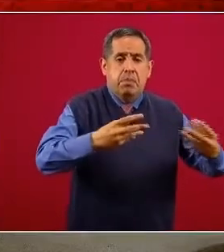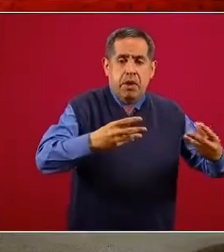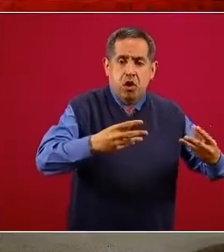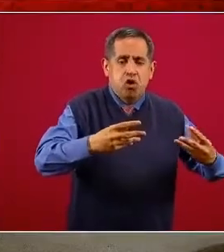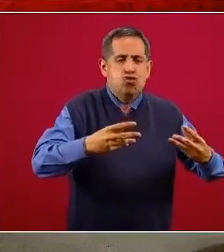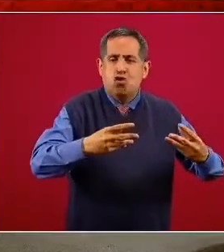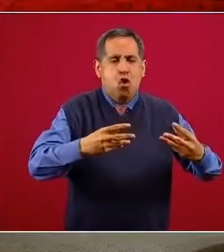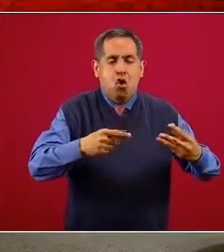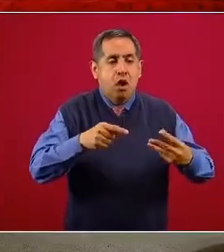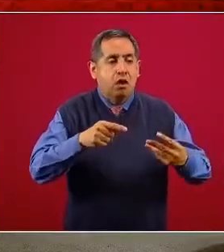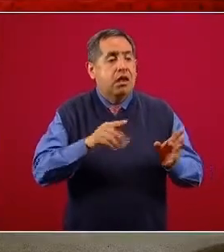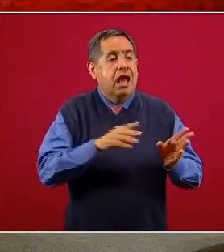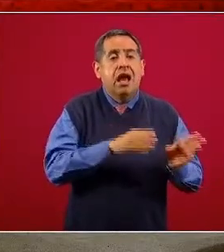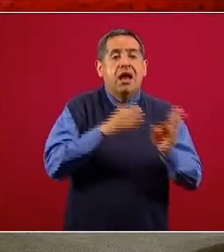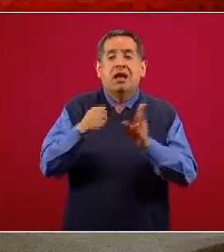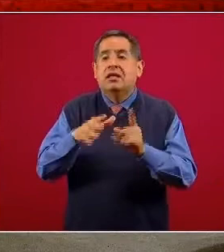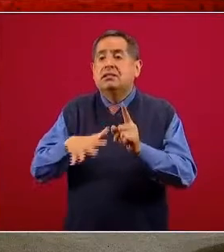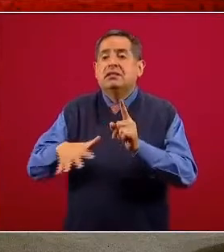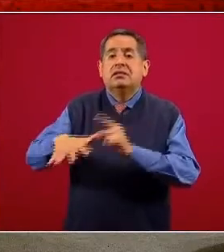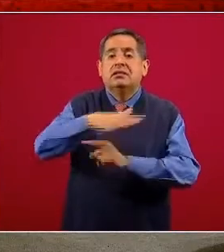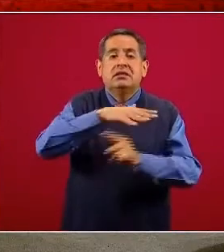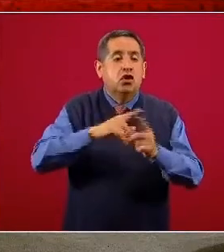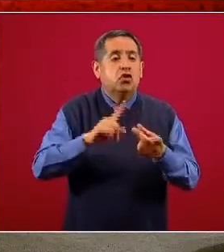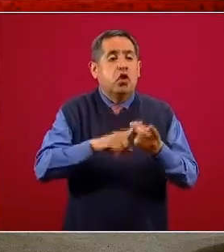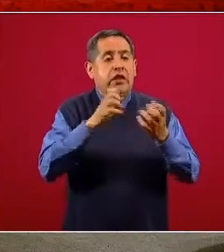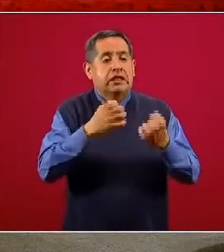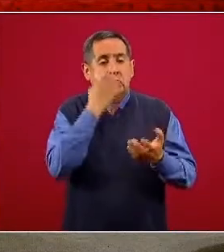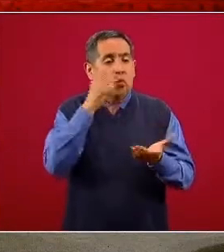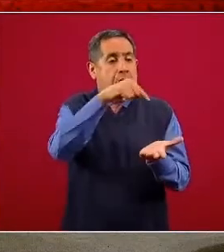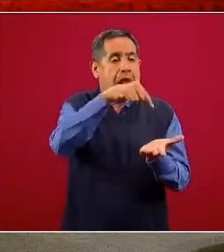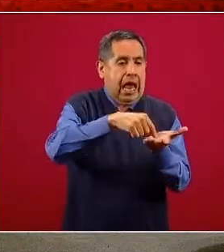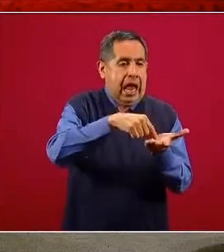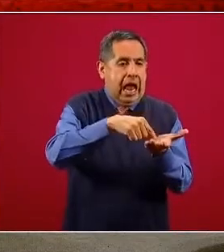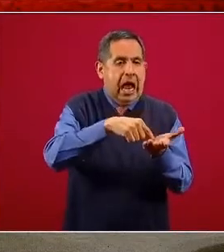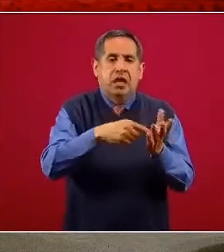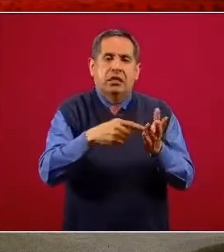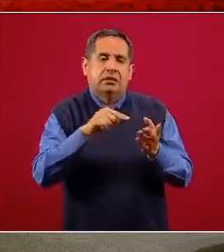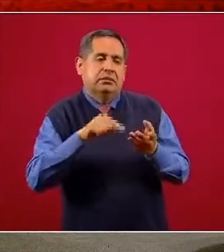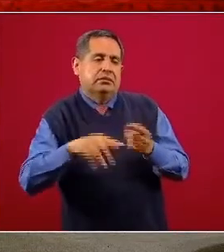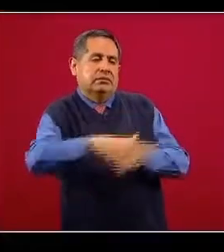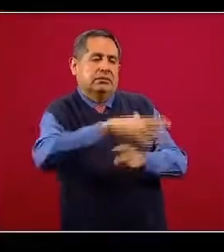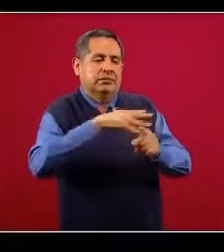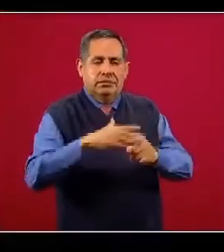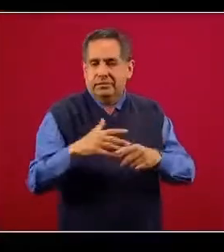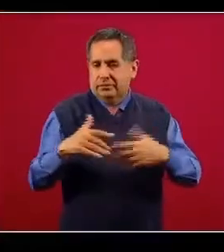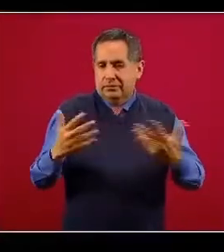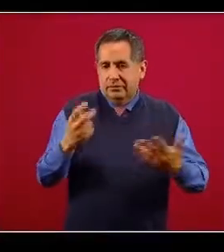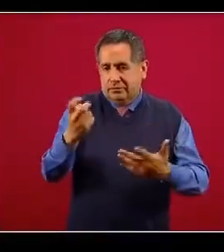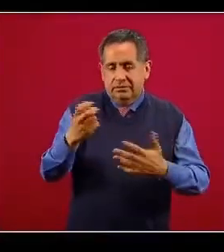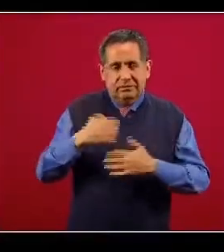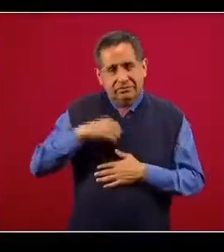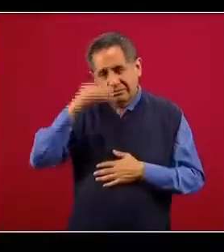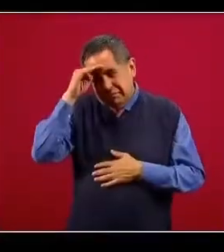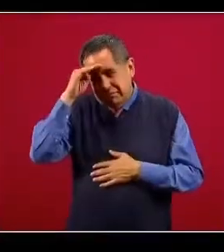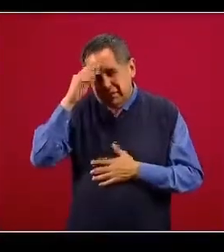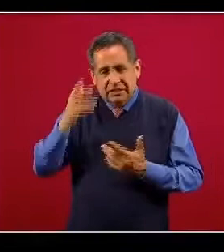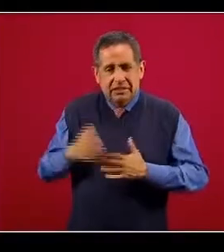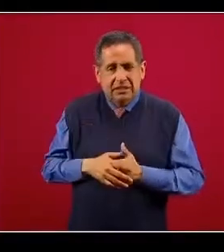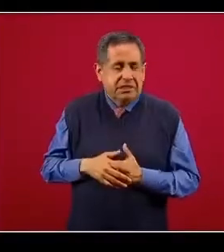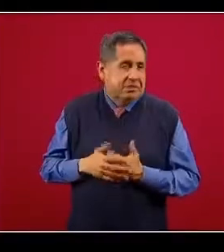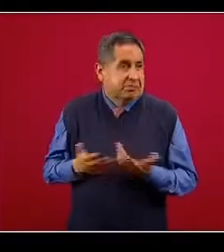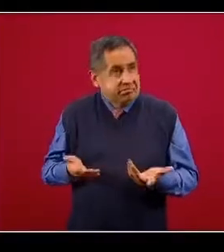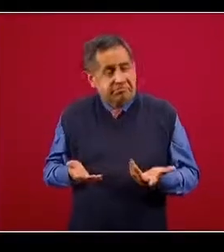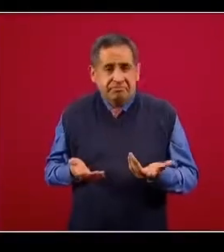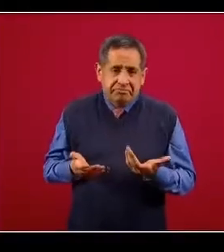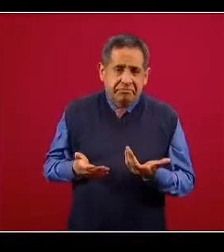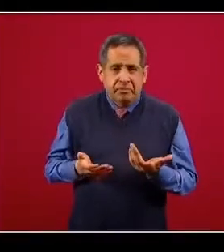contexto social donde se ubican. En este rubro, ¿qué tanto, llamémosle, si